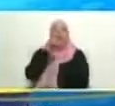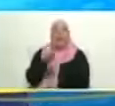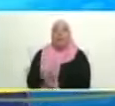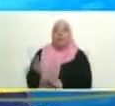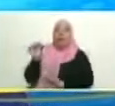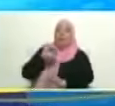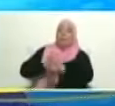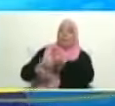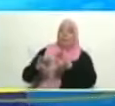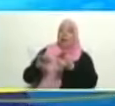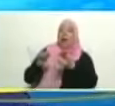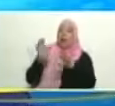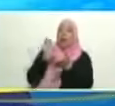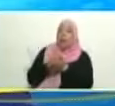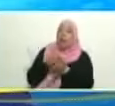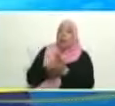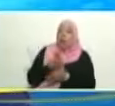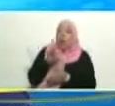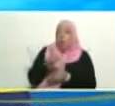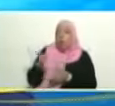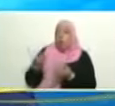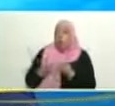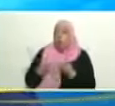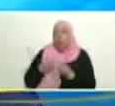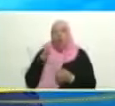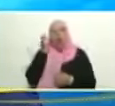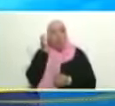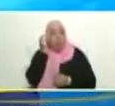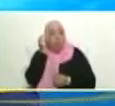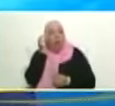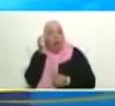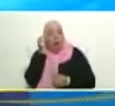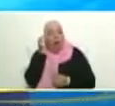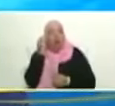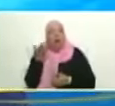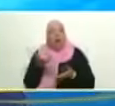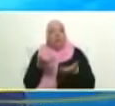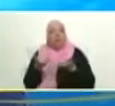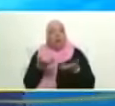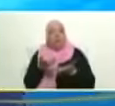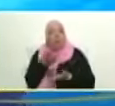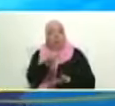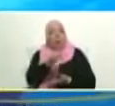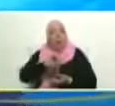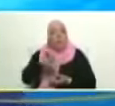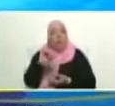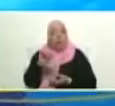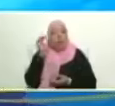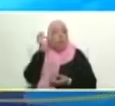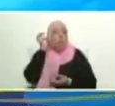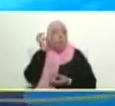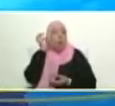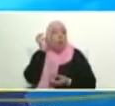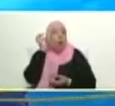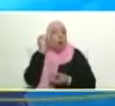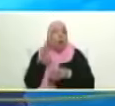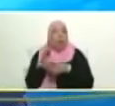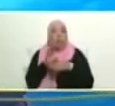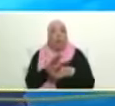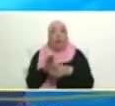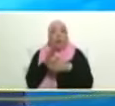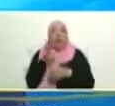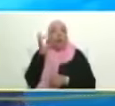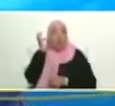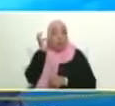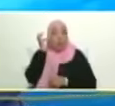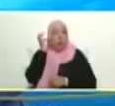la vida y la paz, la protección de la mujer. Ahorita tenemos un servicio de Policía Nacional Bolivariana para la protección de la